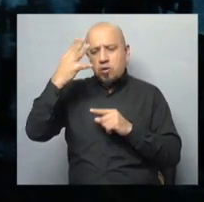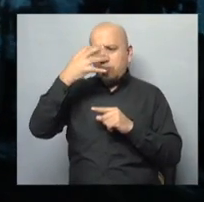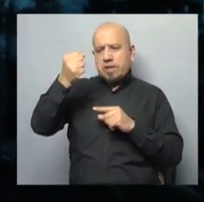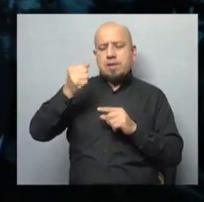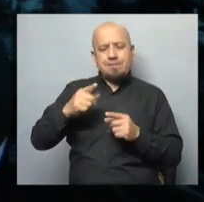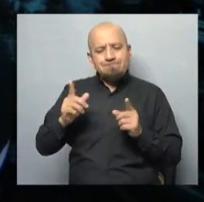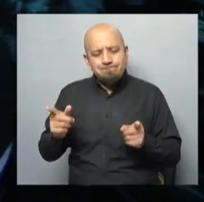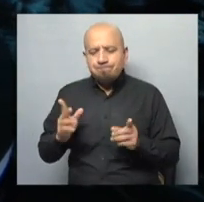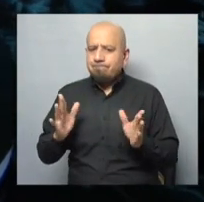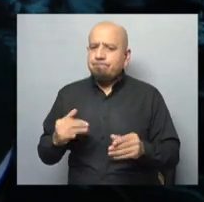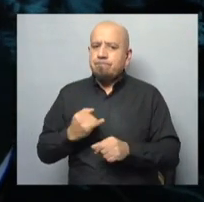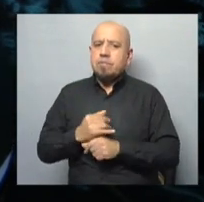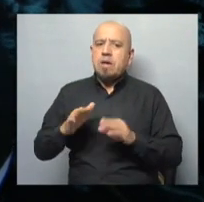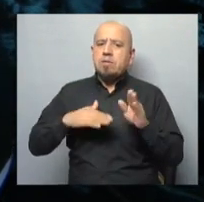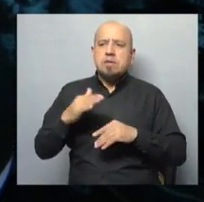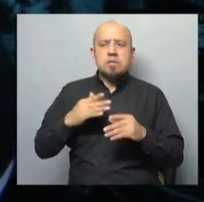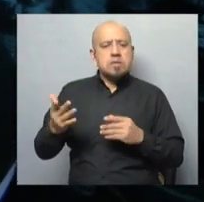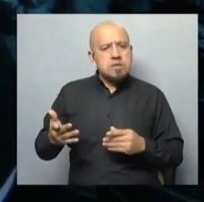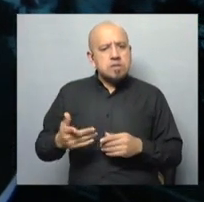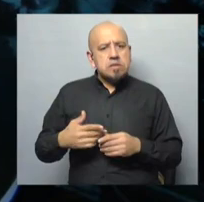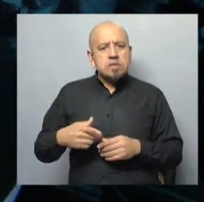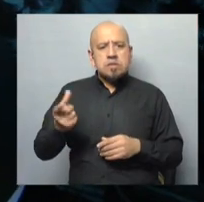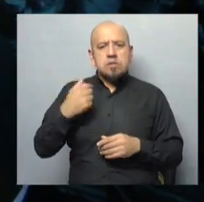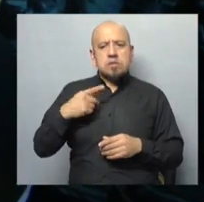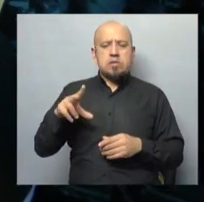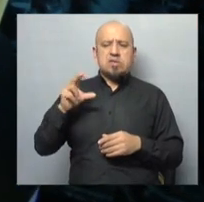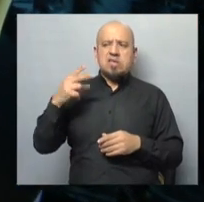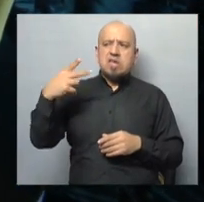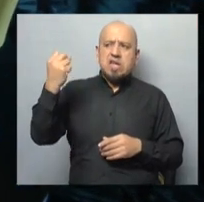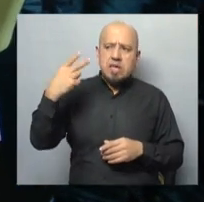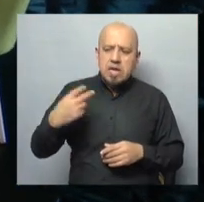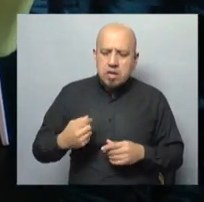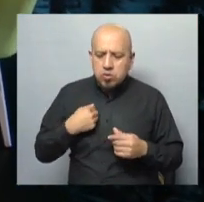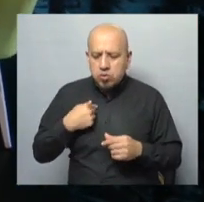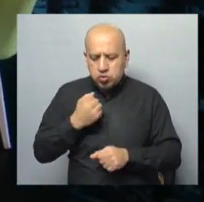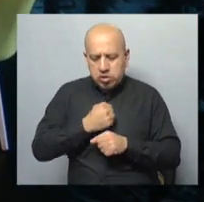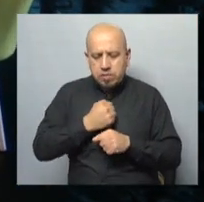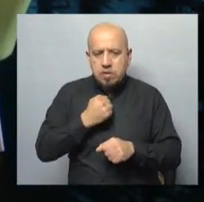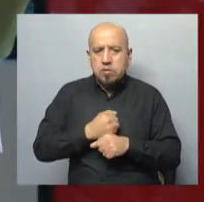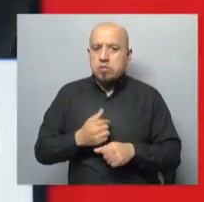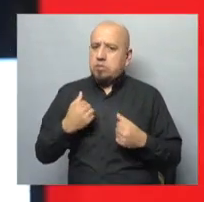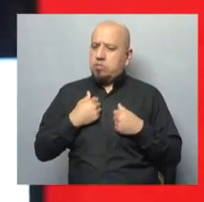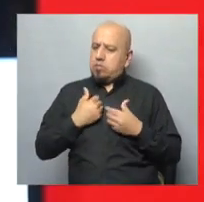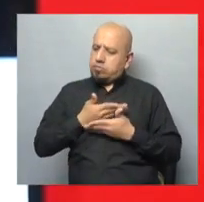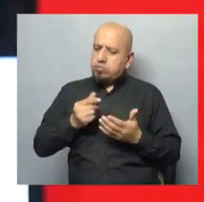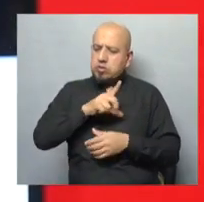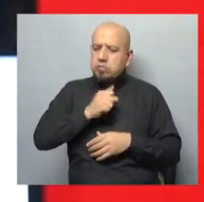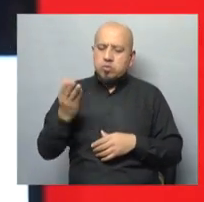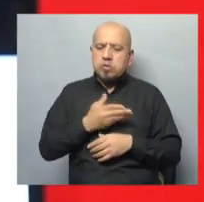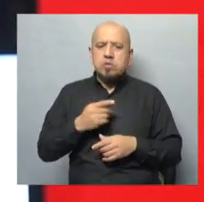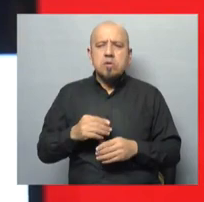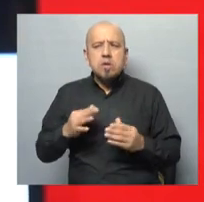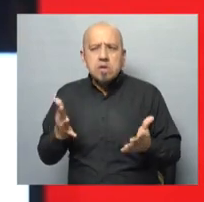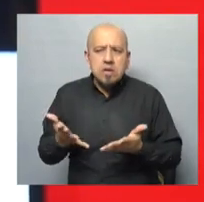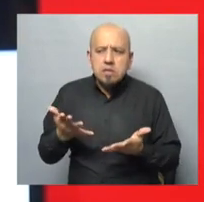de devolución devoluciones menores a lo que vos ponés a la carne que vos ponés el cazador que es un